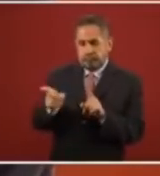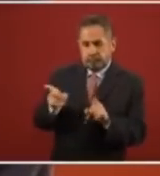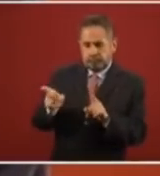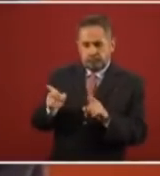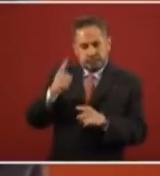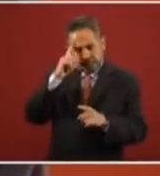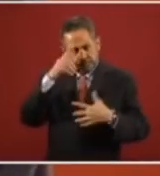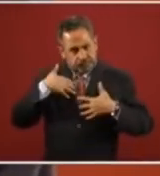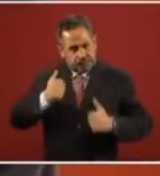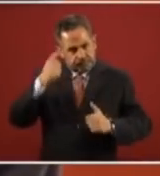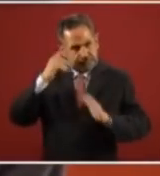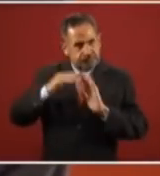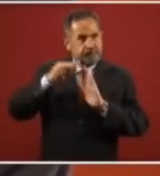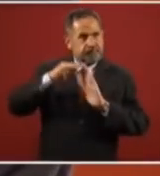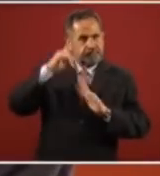maduras